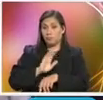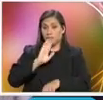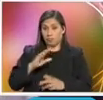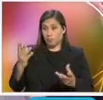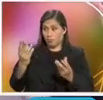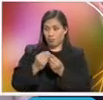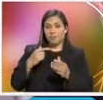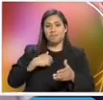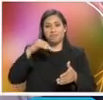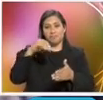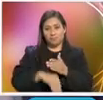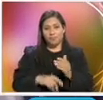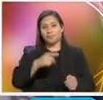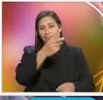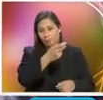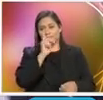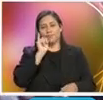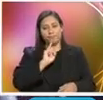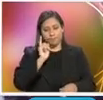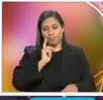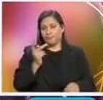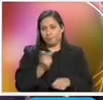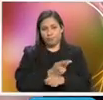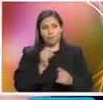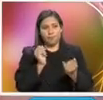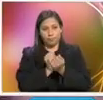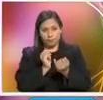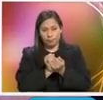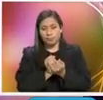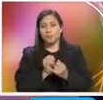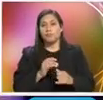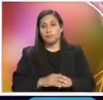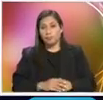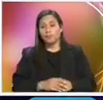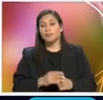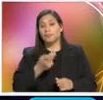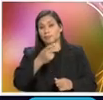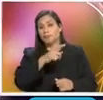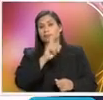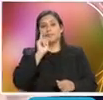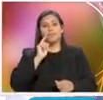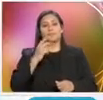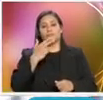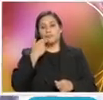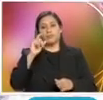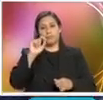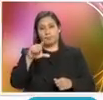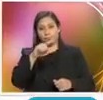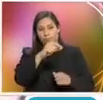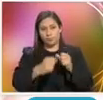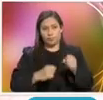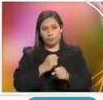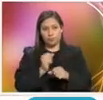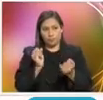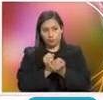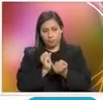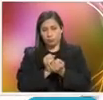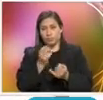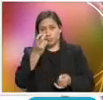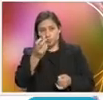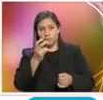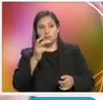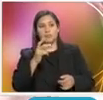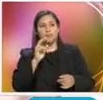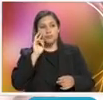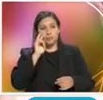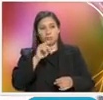vas a terminar mal. Y esto fue lo que, Claro. lo que le pasó a... Al final este también chico. todo este background de lo que tú platicas, pues es lo que veíamos en